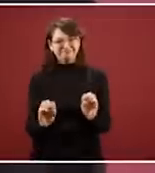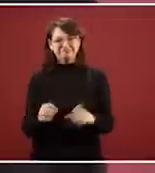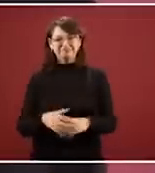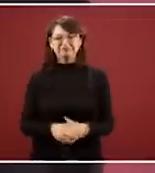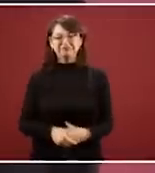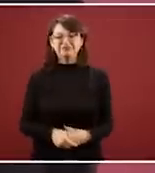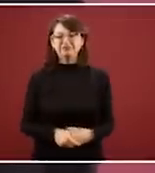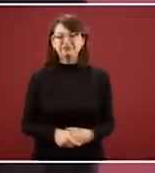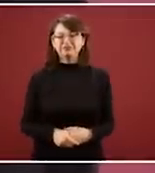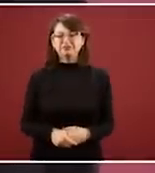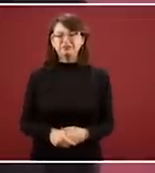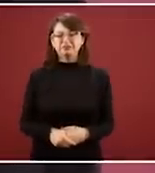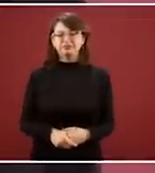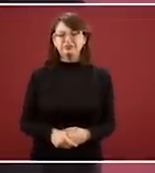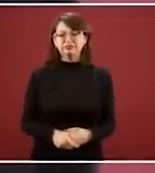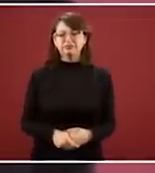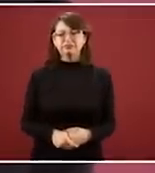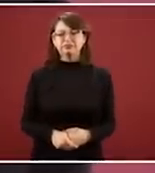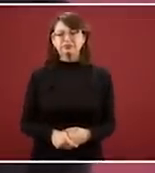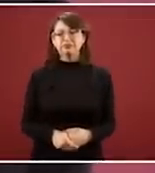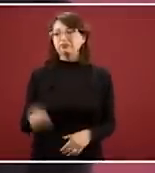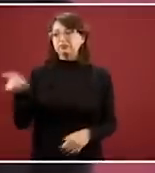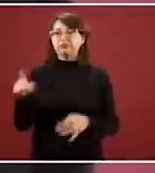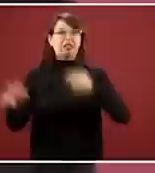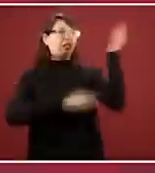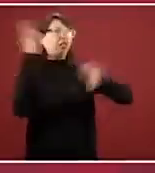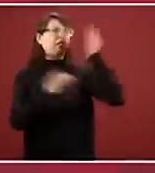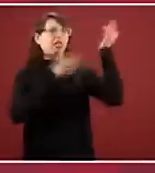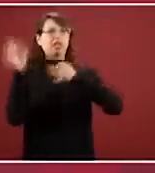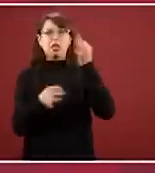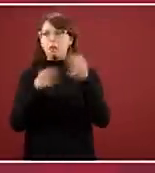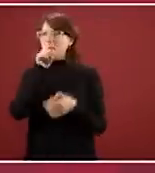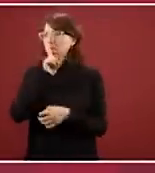O sea, es mucha propaganda, pues,